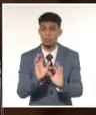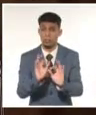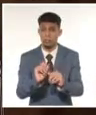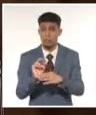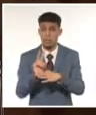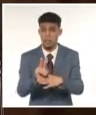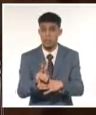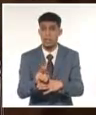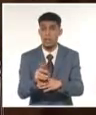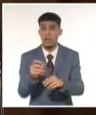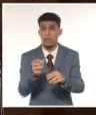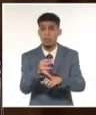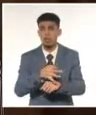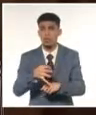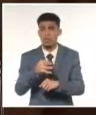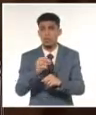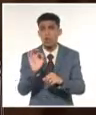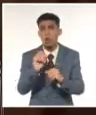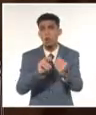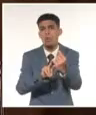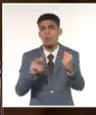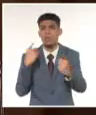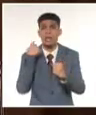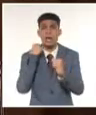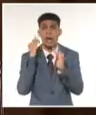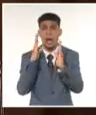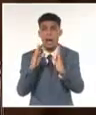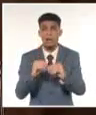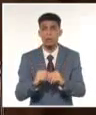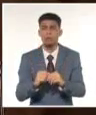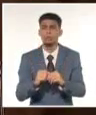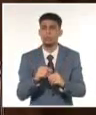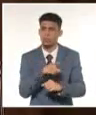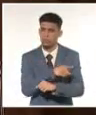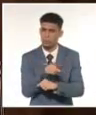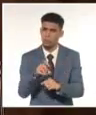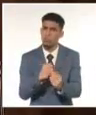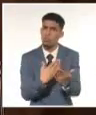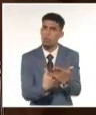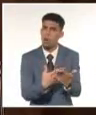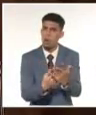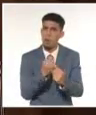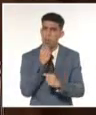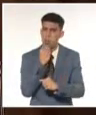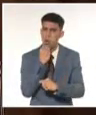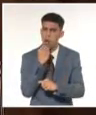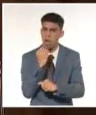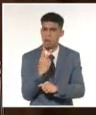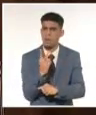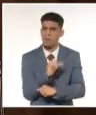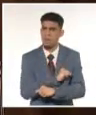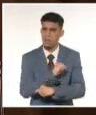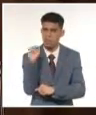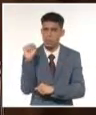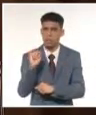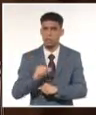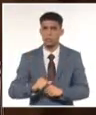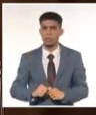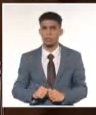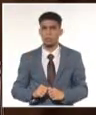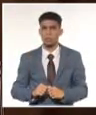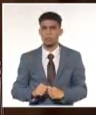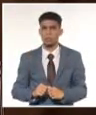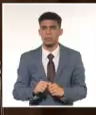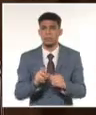municipios durante este año han generado expectativas en los pobladores de cada uno de los lugares en que hemos estado. Ellos